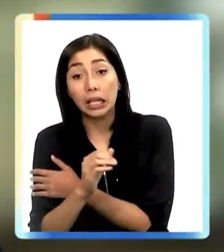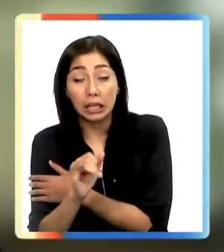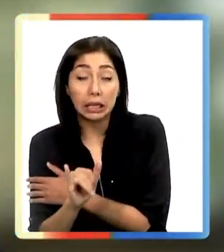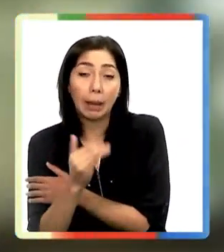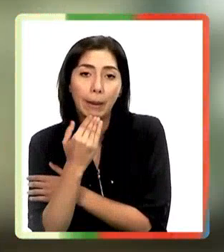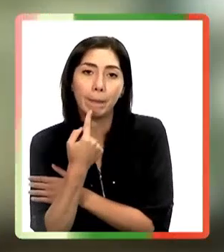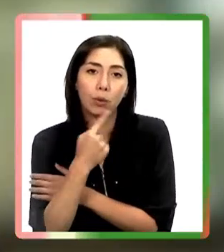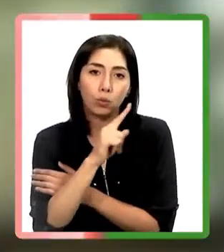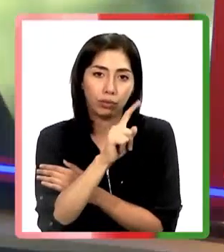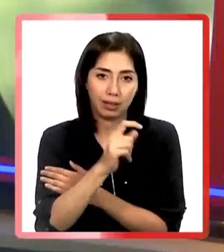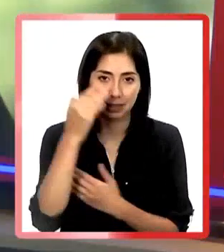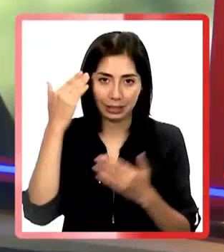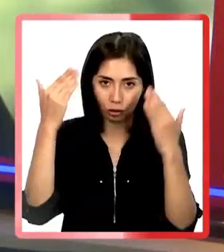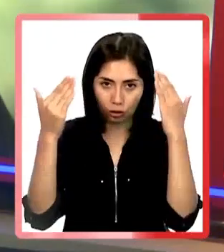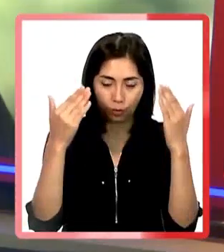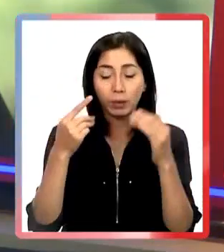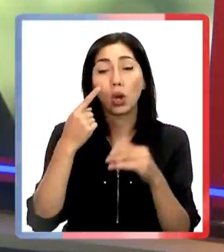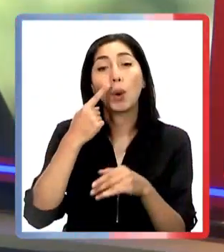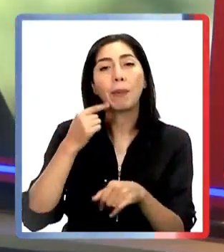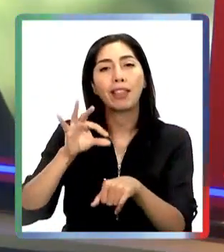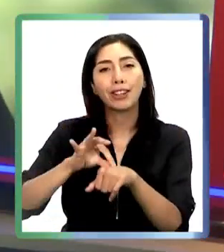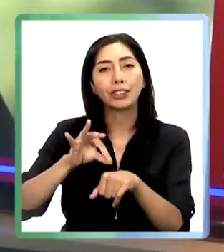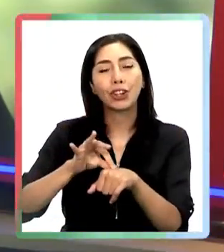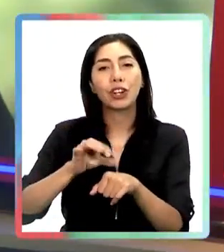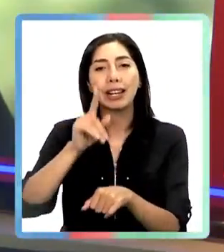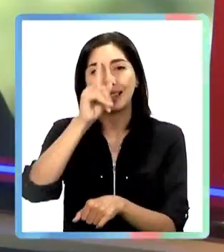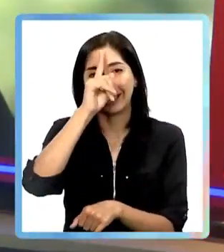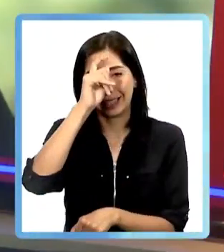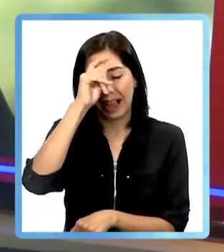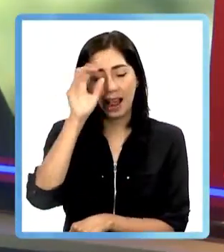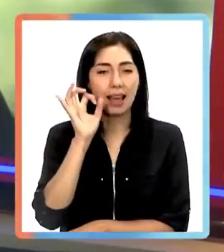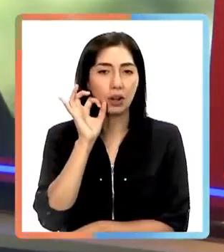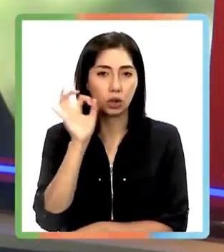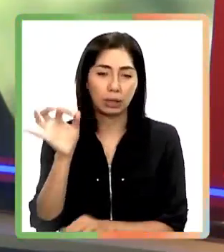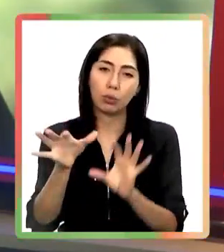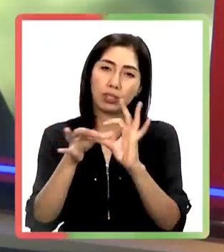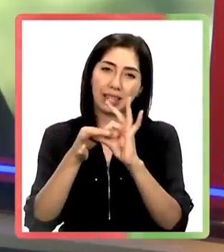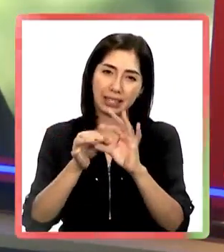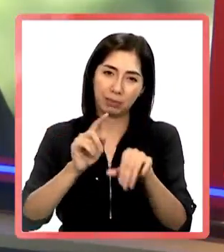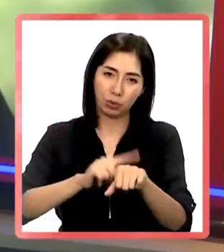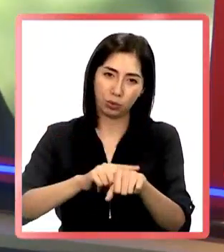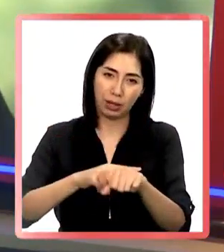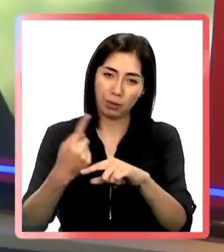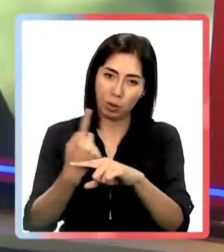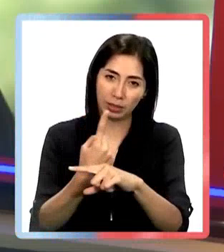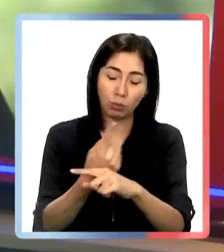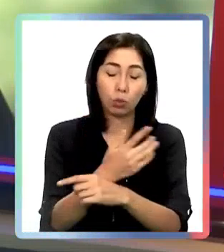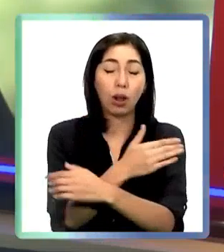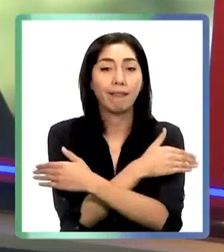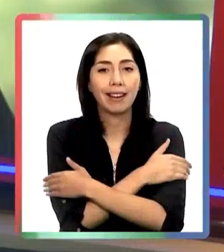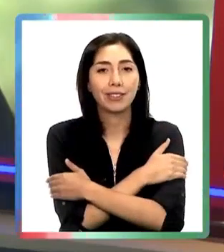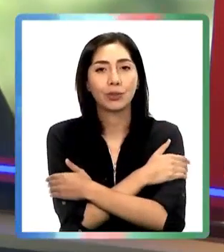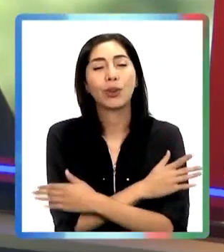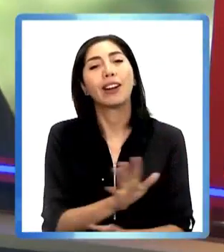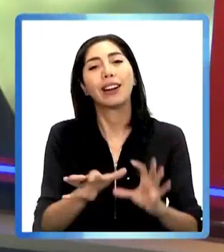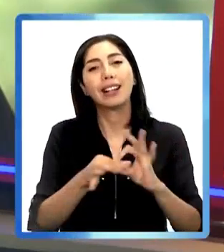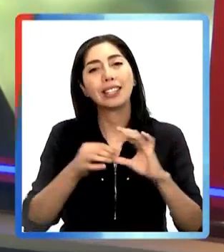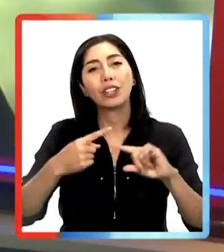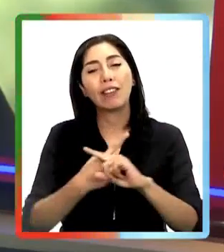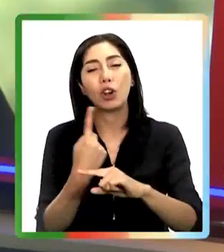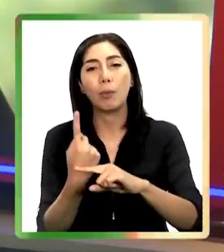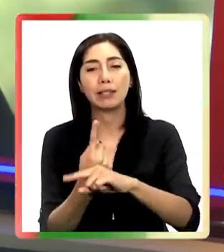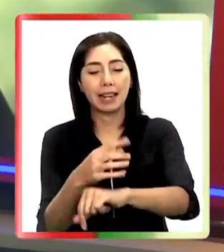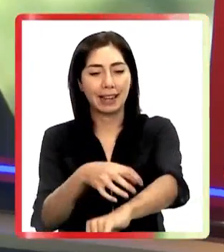es necesario hay que consultar. Doctor Mauricio Droguet, psiquiatra de Clínica Las Condes, le quiero agradecer por su tiempo, le mandamos un abrazo y le